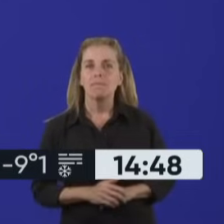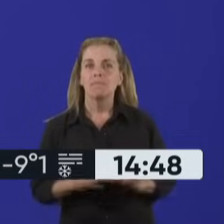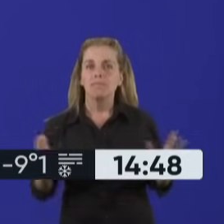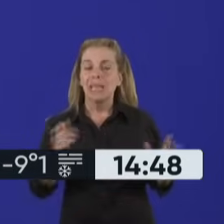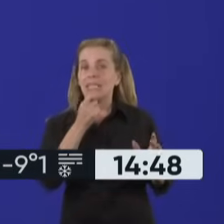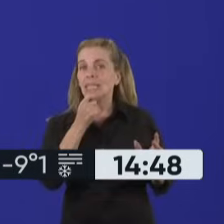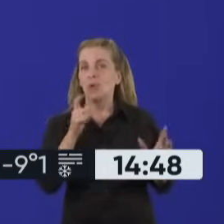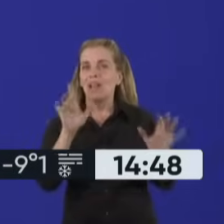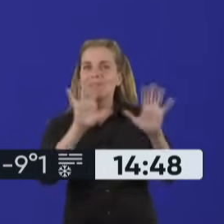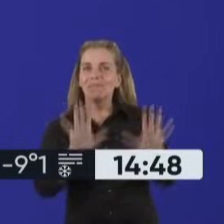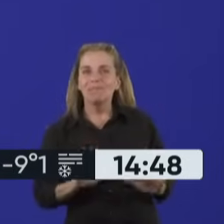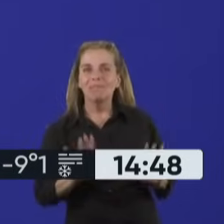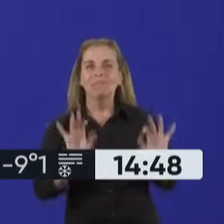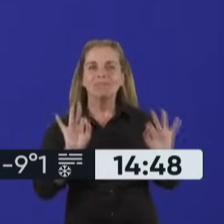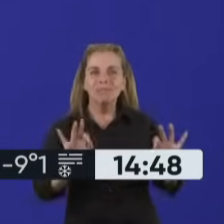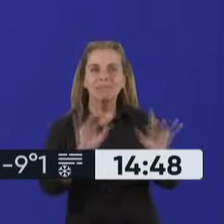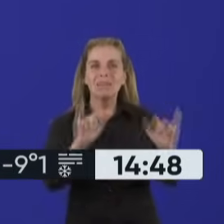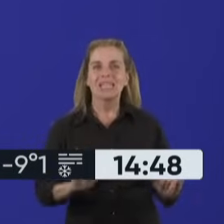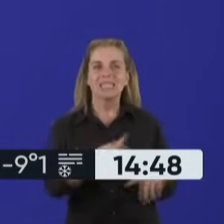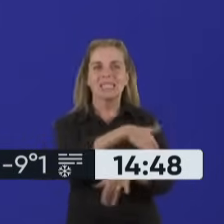progreso. Así es que